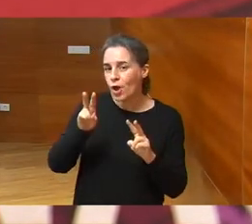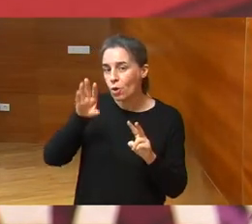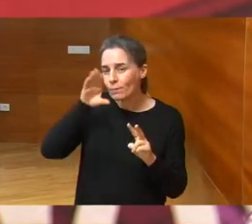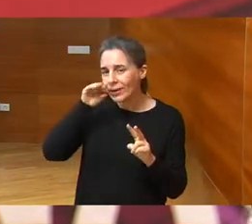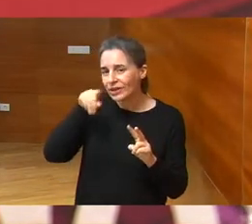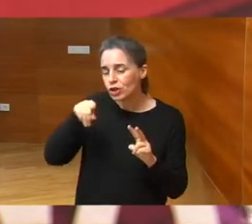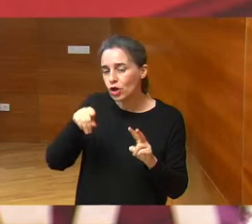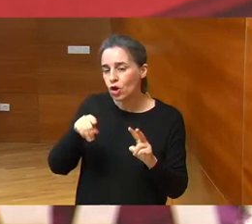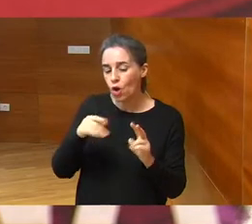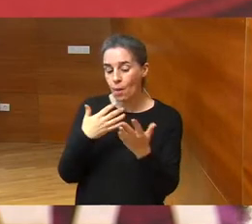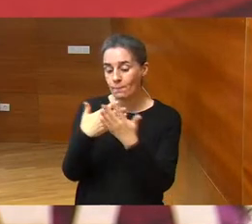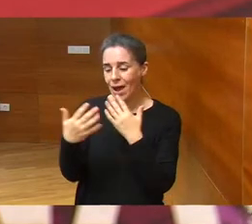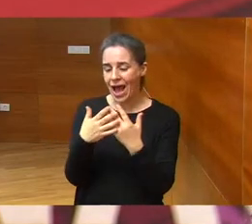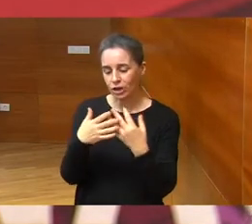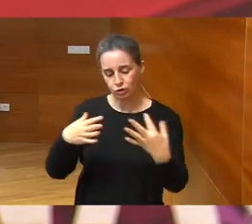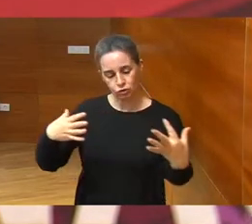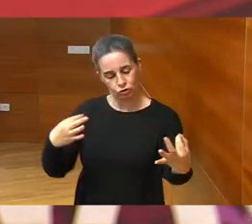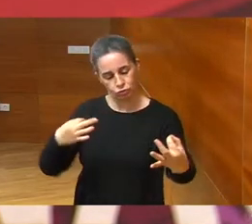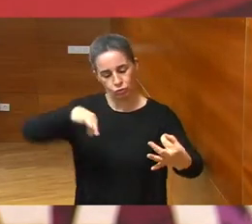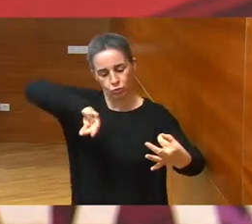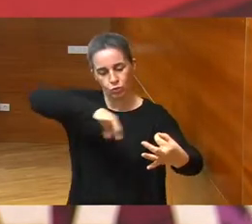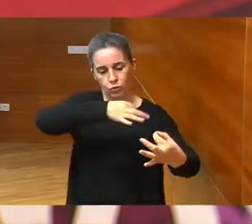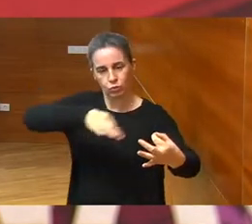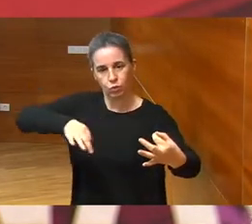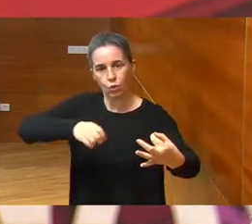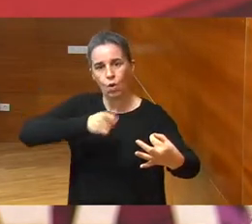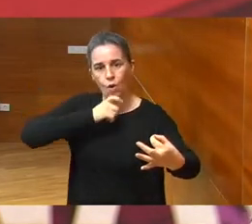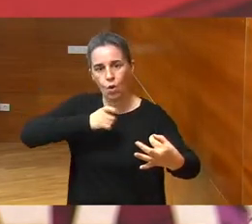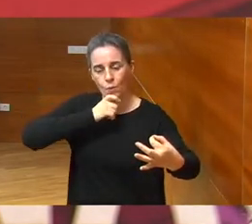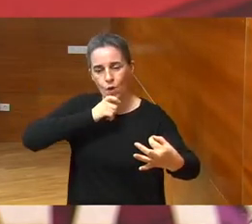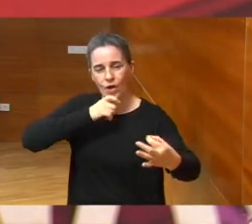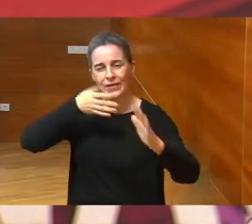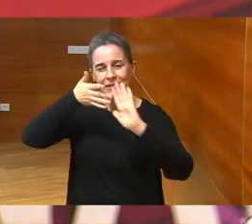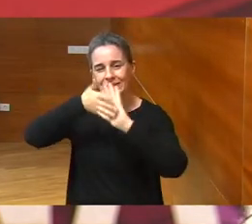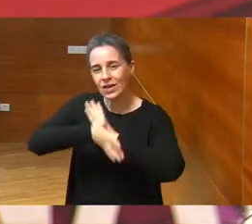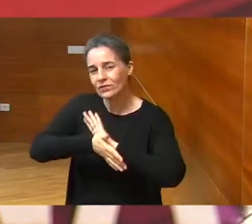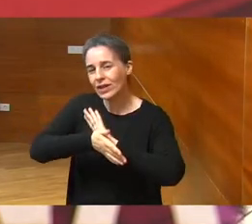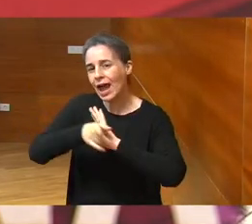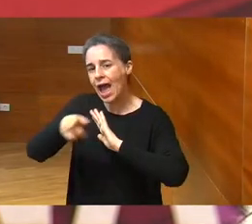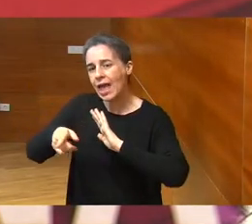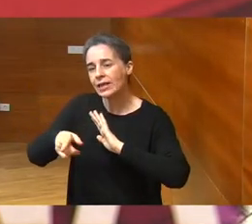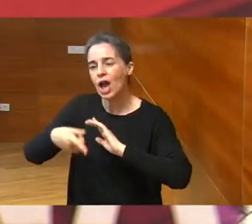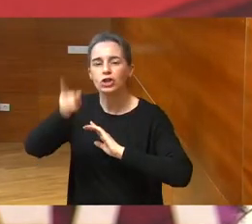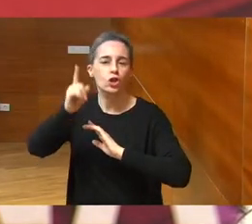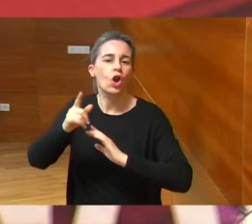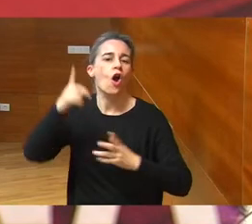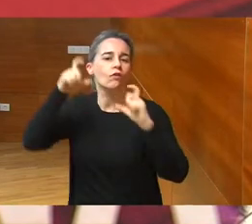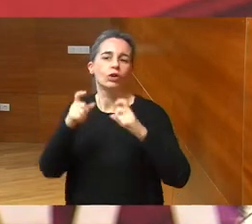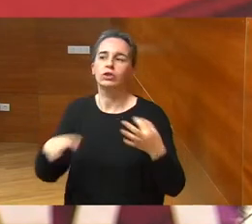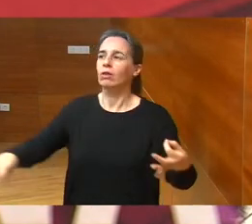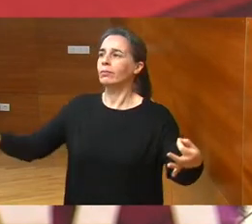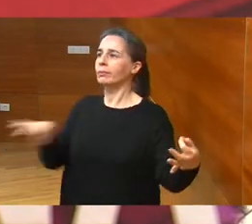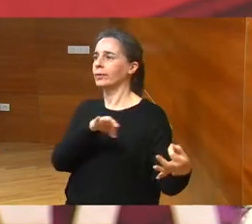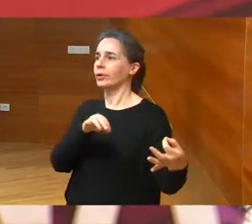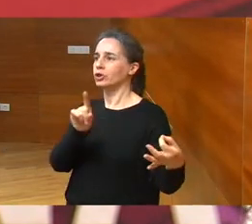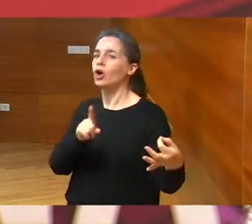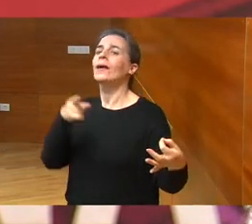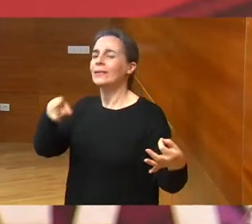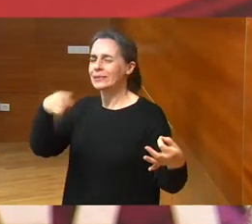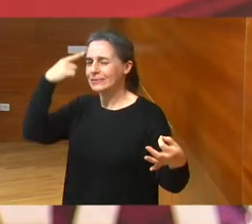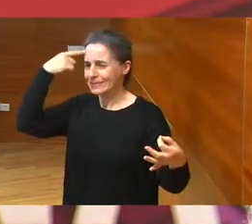no hay que Elevar un violín para hacerse una foto sino que sí que sabía tocar o violín